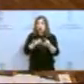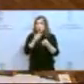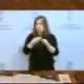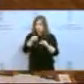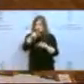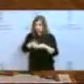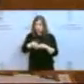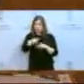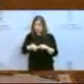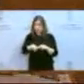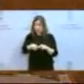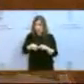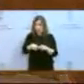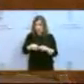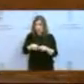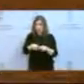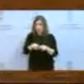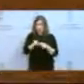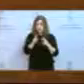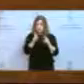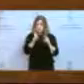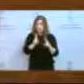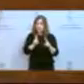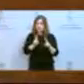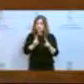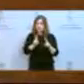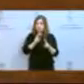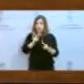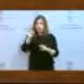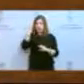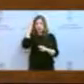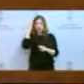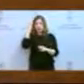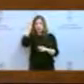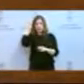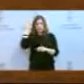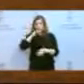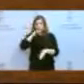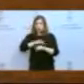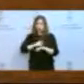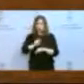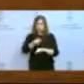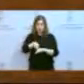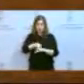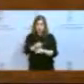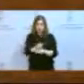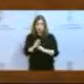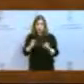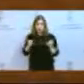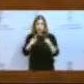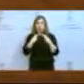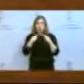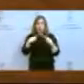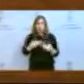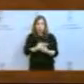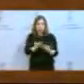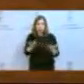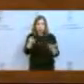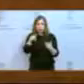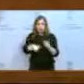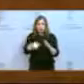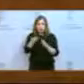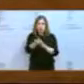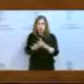representadas veamos cumplidas las iniciativas aprobadas en esta Cámara. Señorías, hoy no hablamos